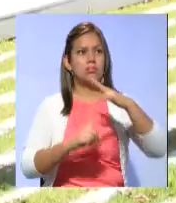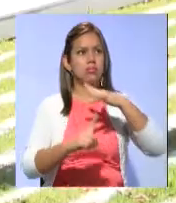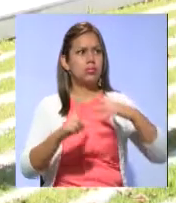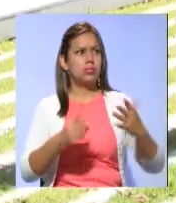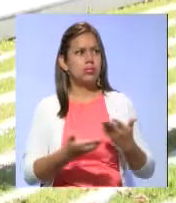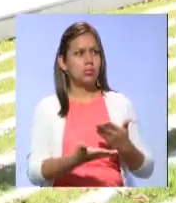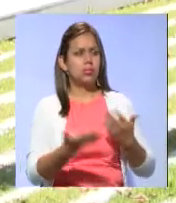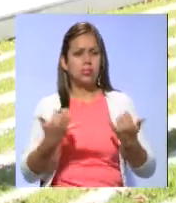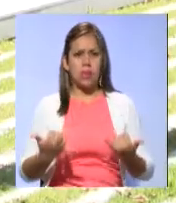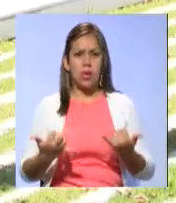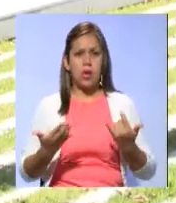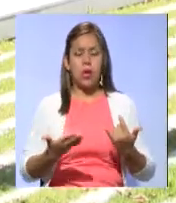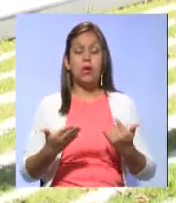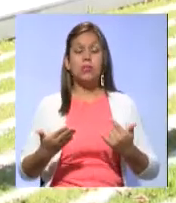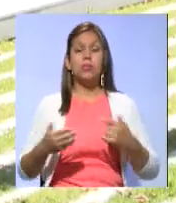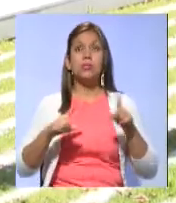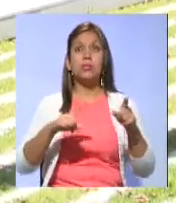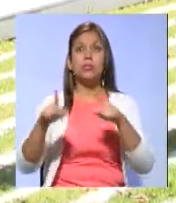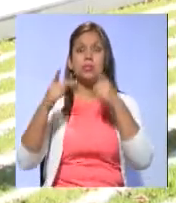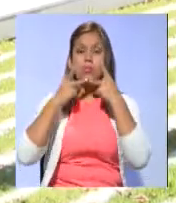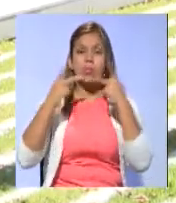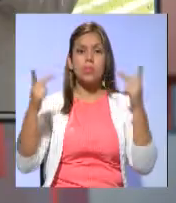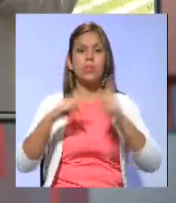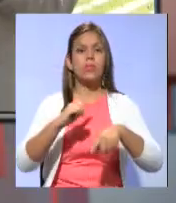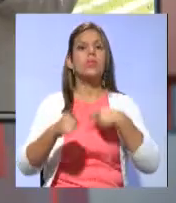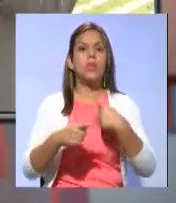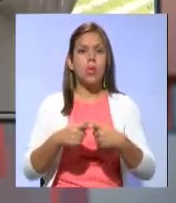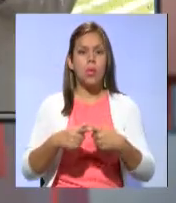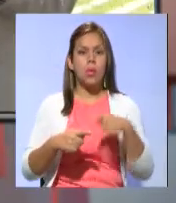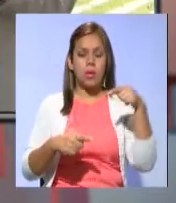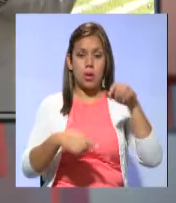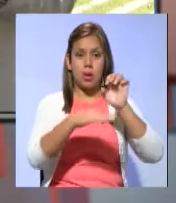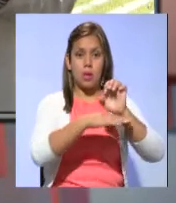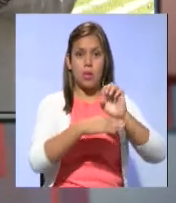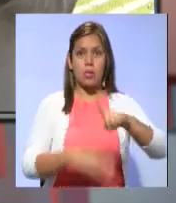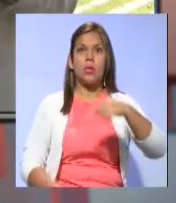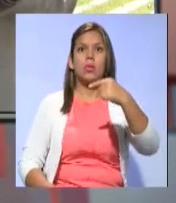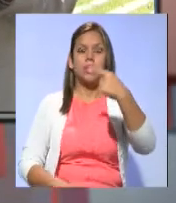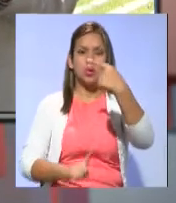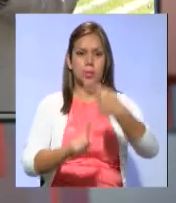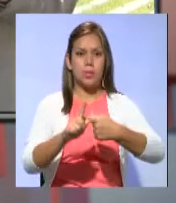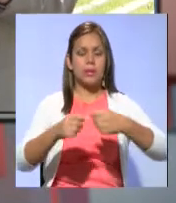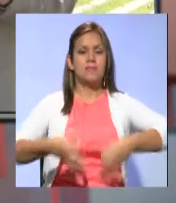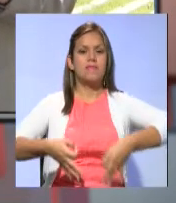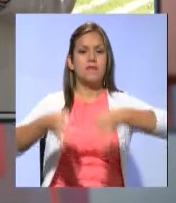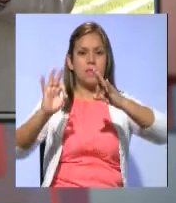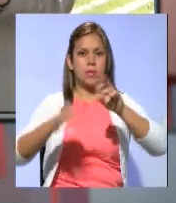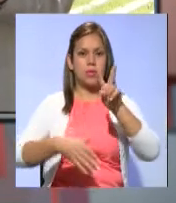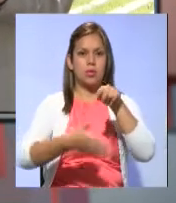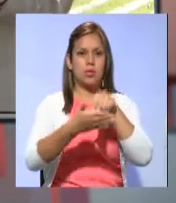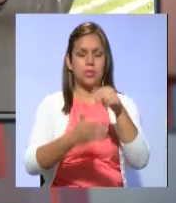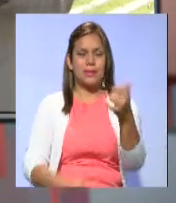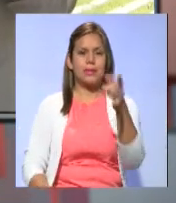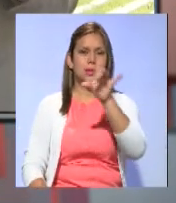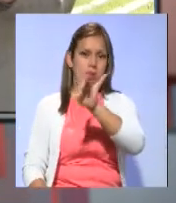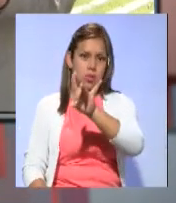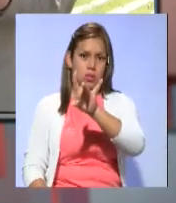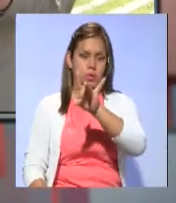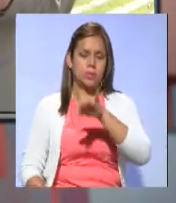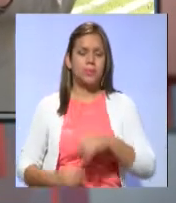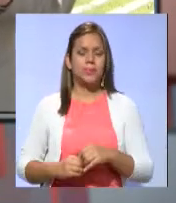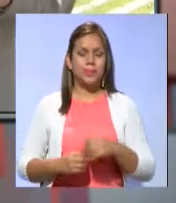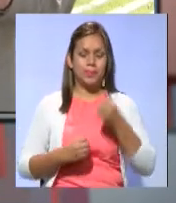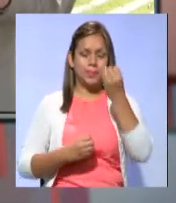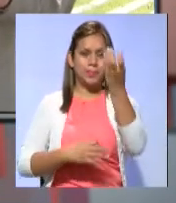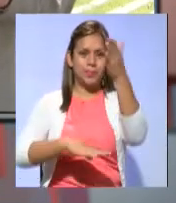institucional. Está previsto que la consulta popular se desarrolle en el país en el próximo mes de febrero del año 2018. Hasta aquí este